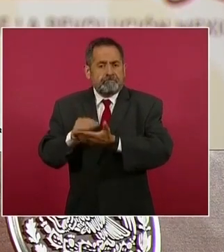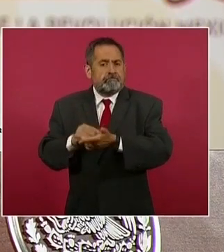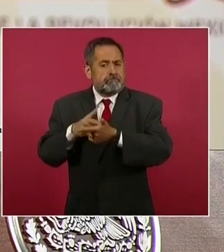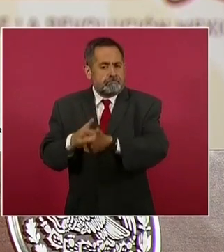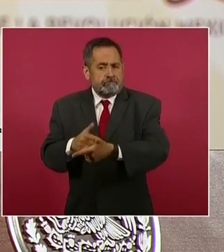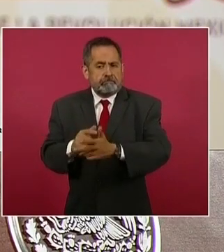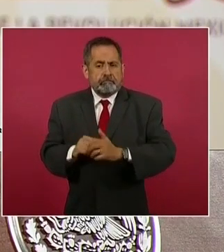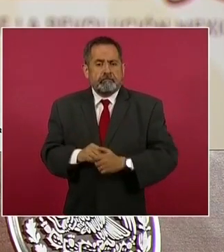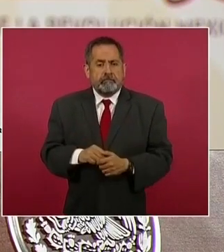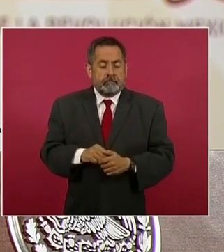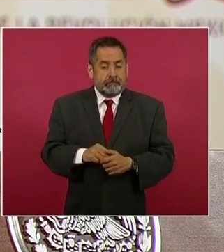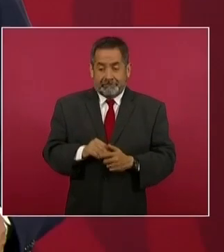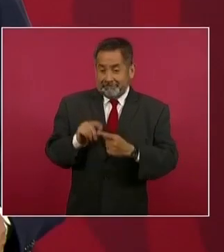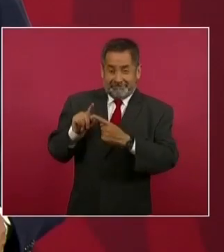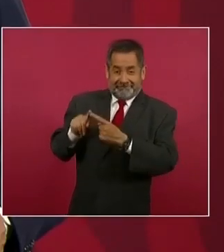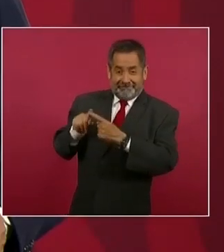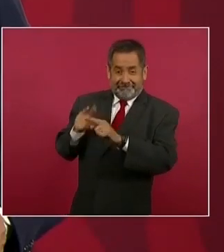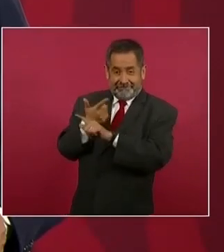Al que liberaron,